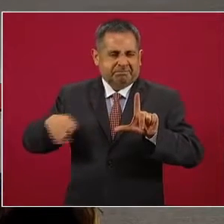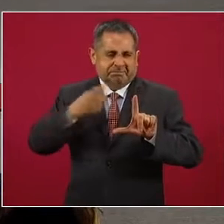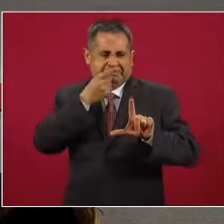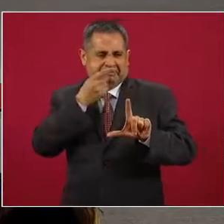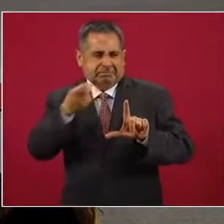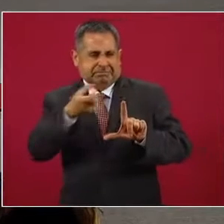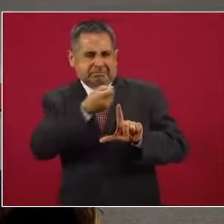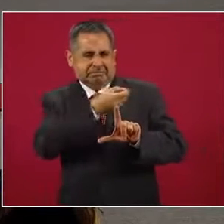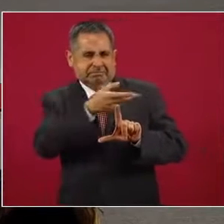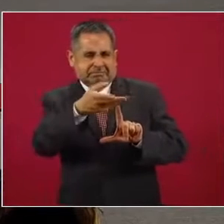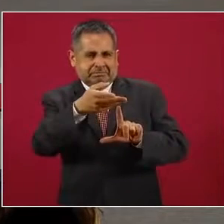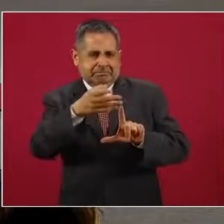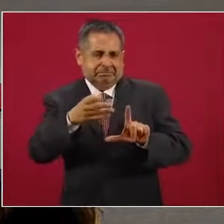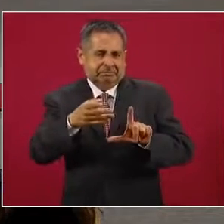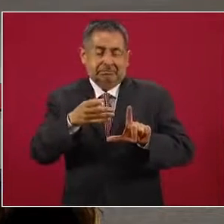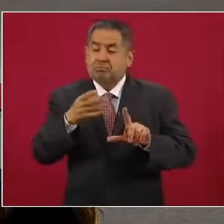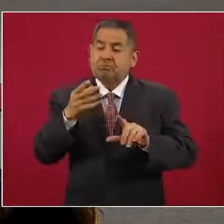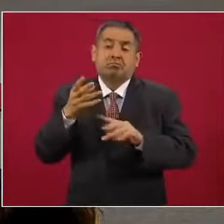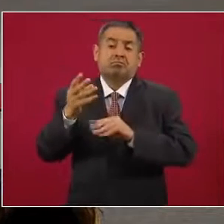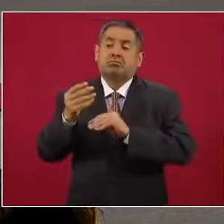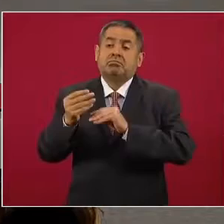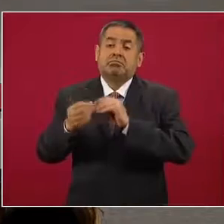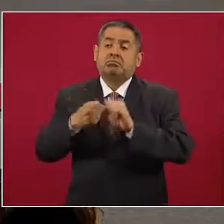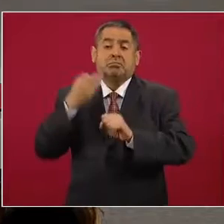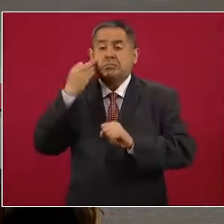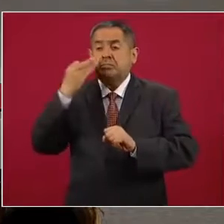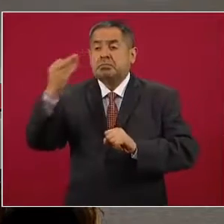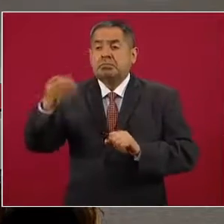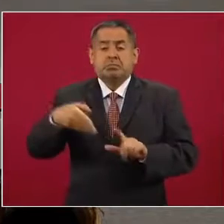por bastante tiempo.